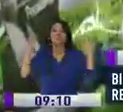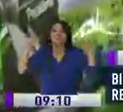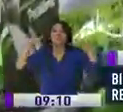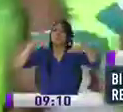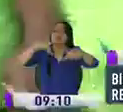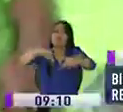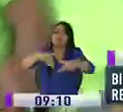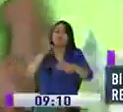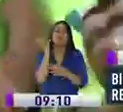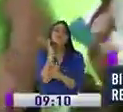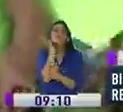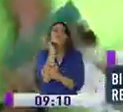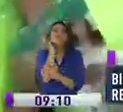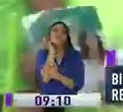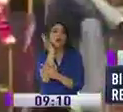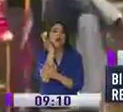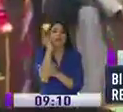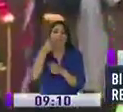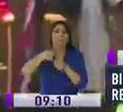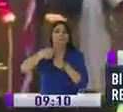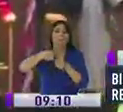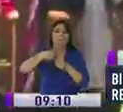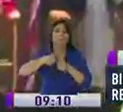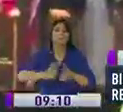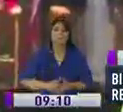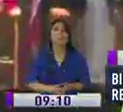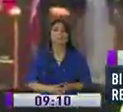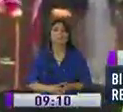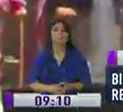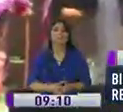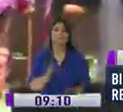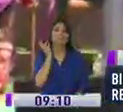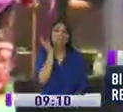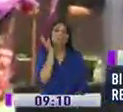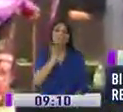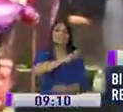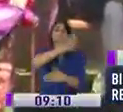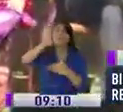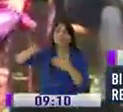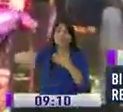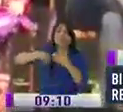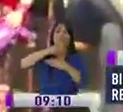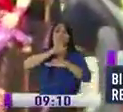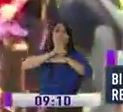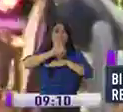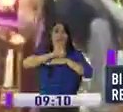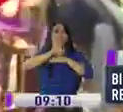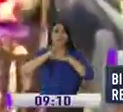Encuentro Nacional de Mujeres. Las mujeres de todo el Ecuador.